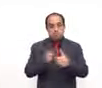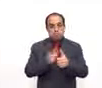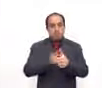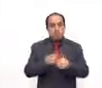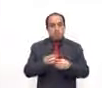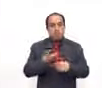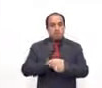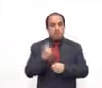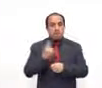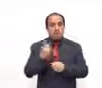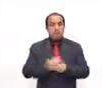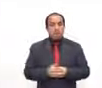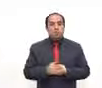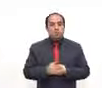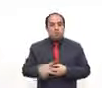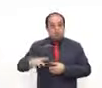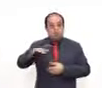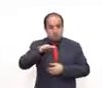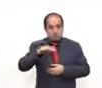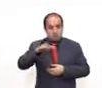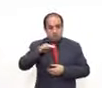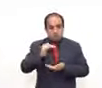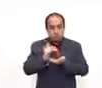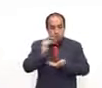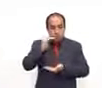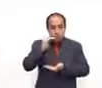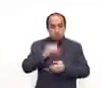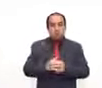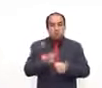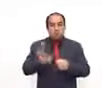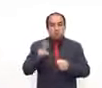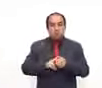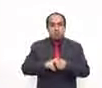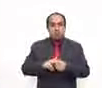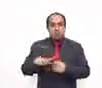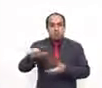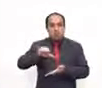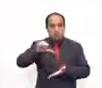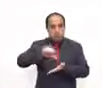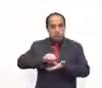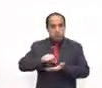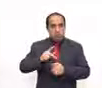parte de la capacidad hospitalaria de la zona centro del país pues la concentramos nosotros. Siguiente.